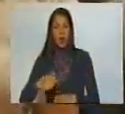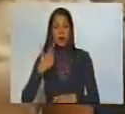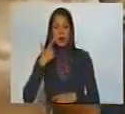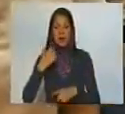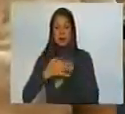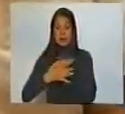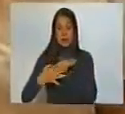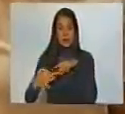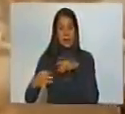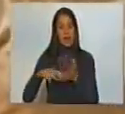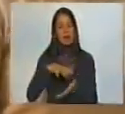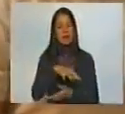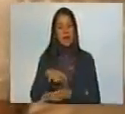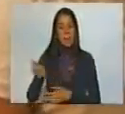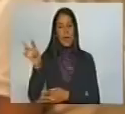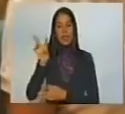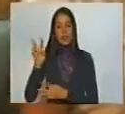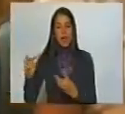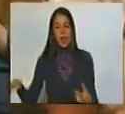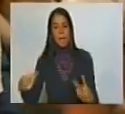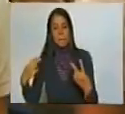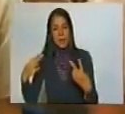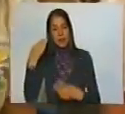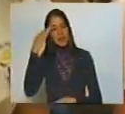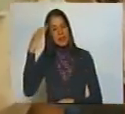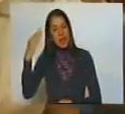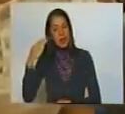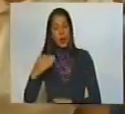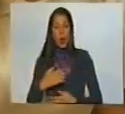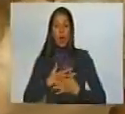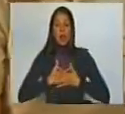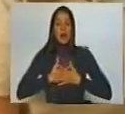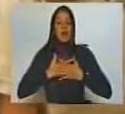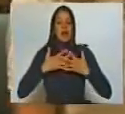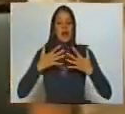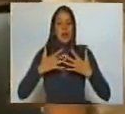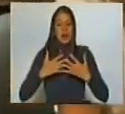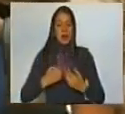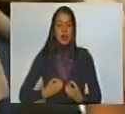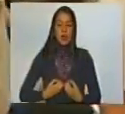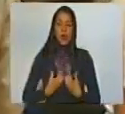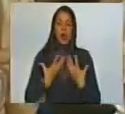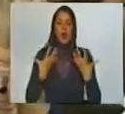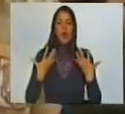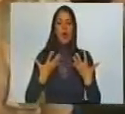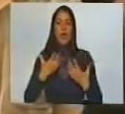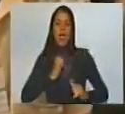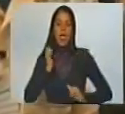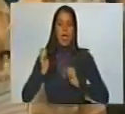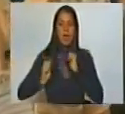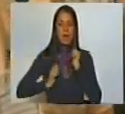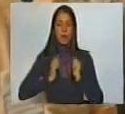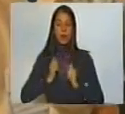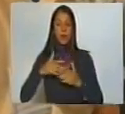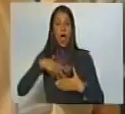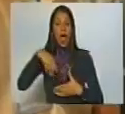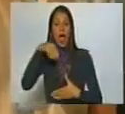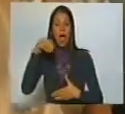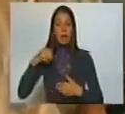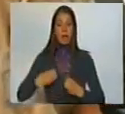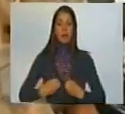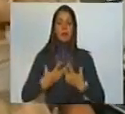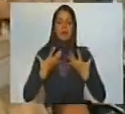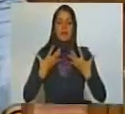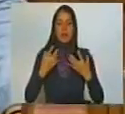rincones de Venezuela. Se me infla el pecho, se me infla el corazón, la emoción, el alma y el espíritu al